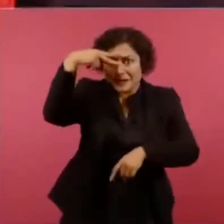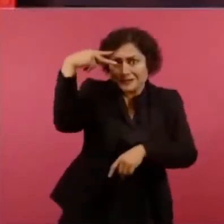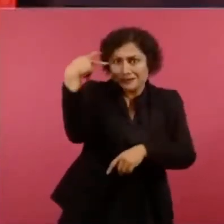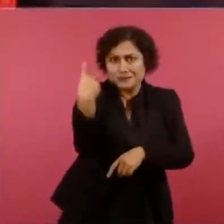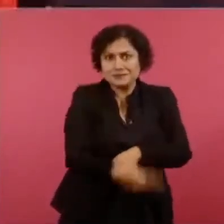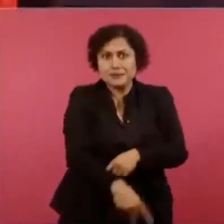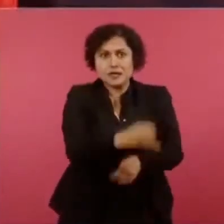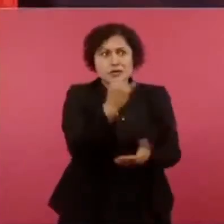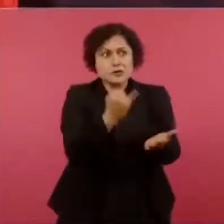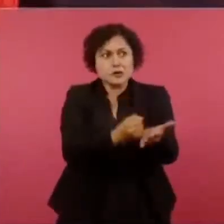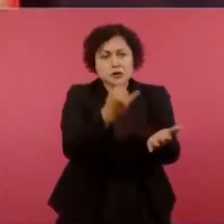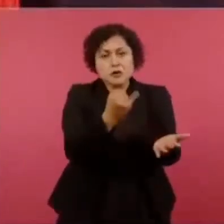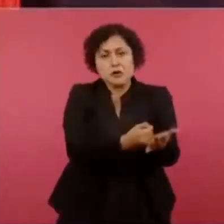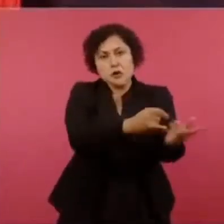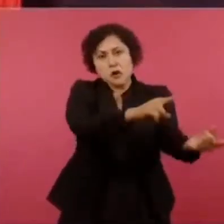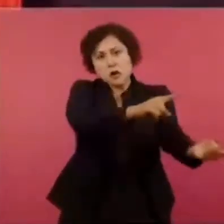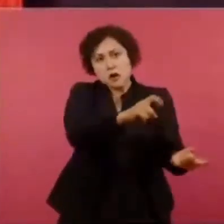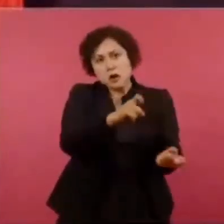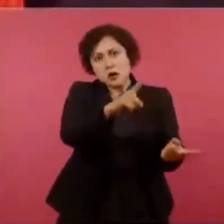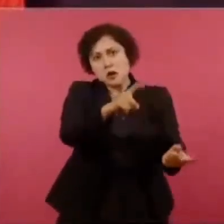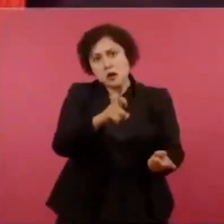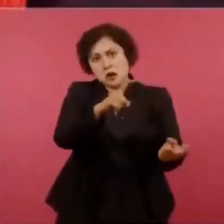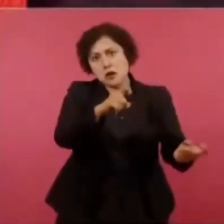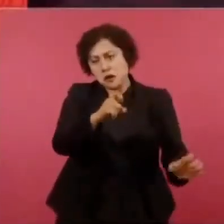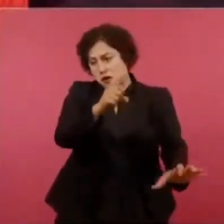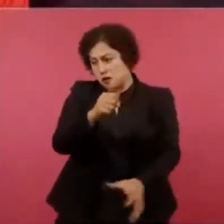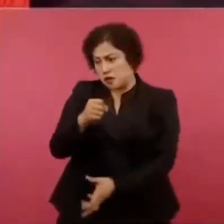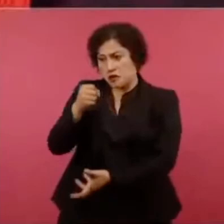y se obtienen recursos